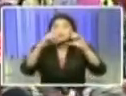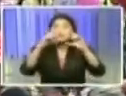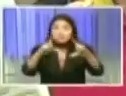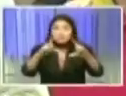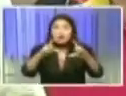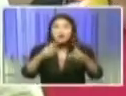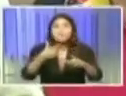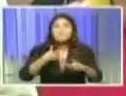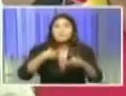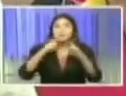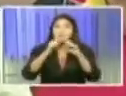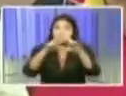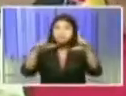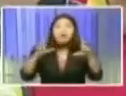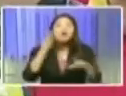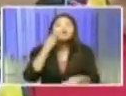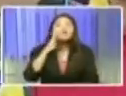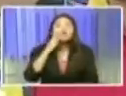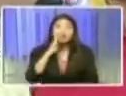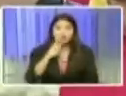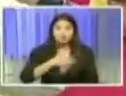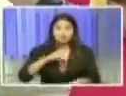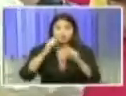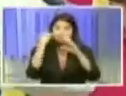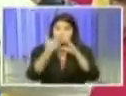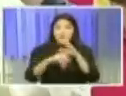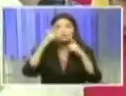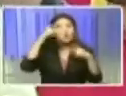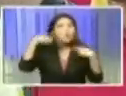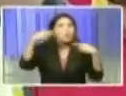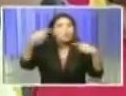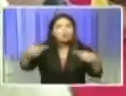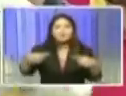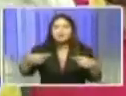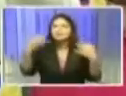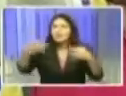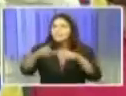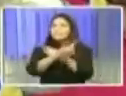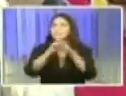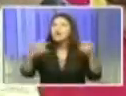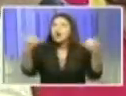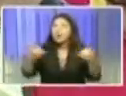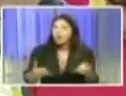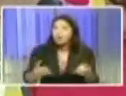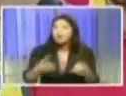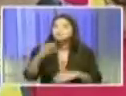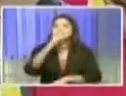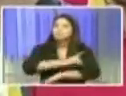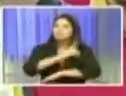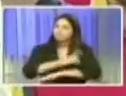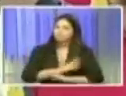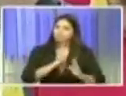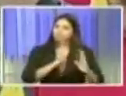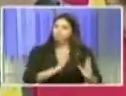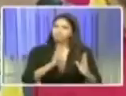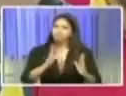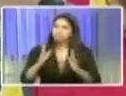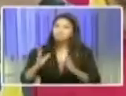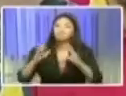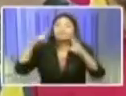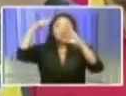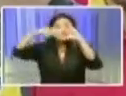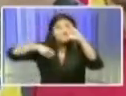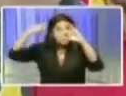red de Carelibro en Facebook todos los días, como lo estoy haciendo, pero ahora va a ser más disciplinado,